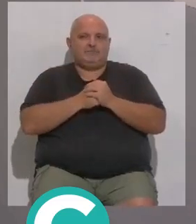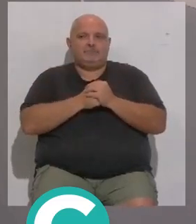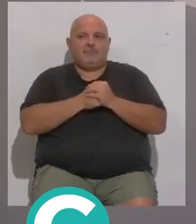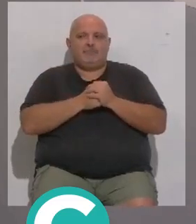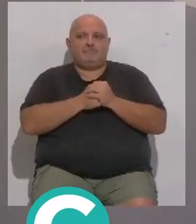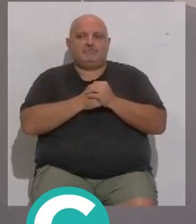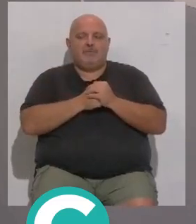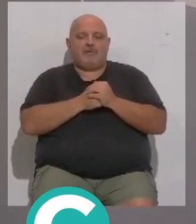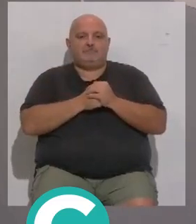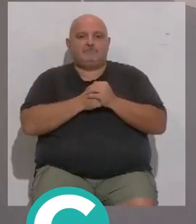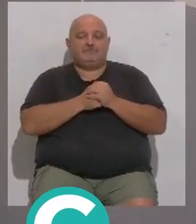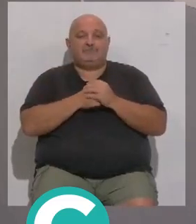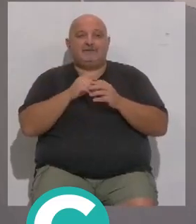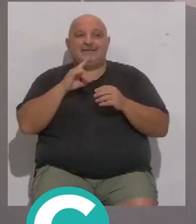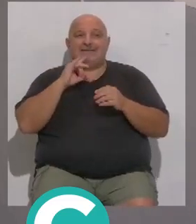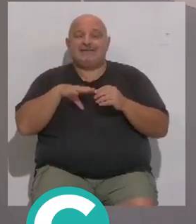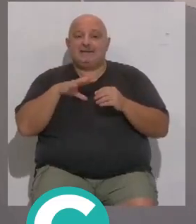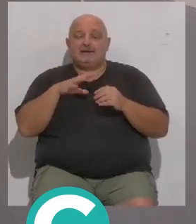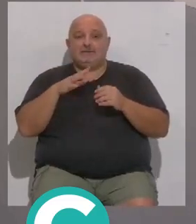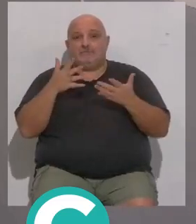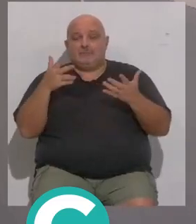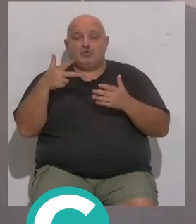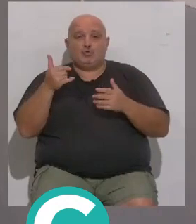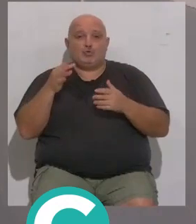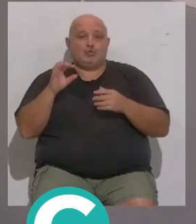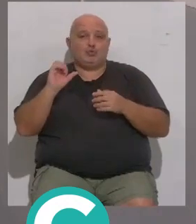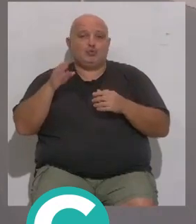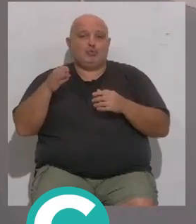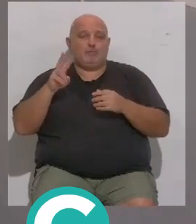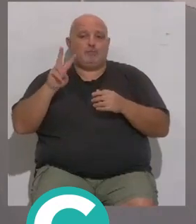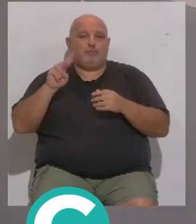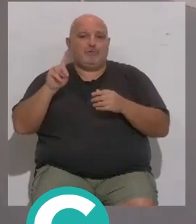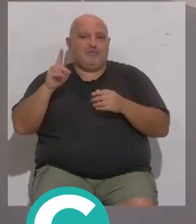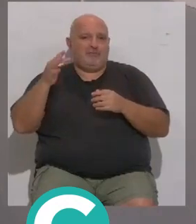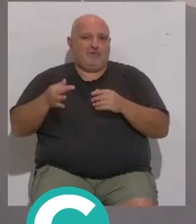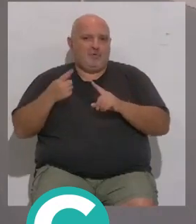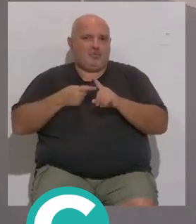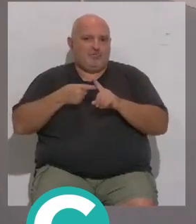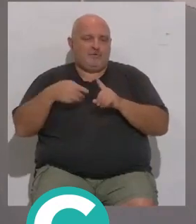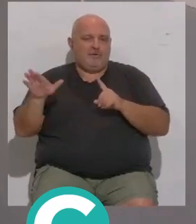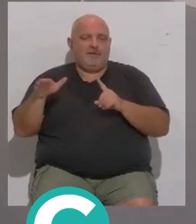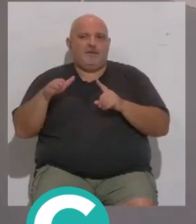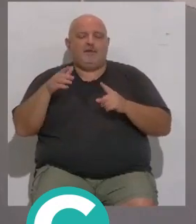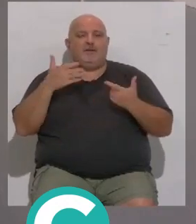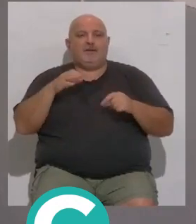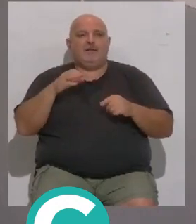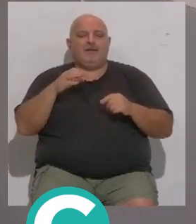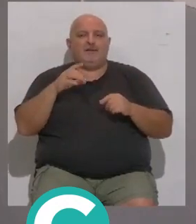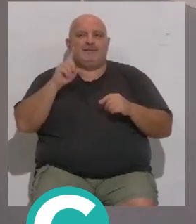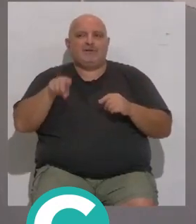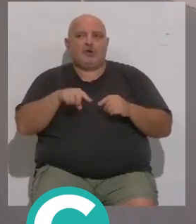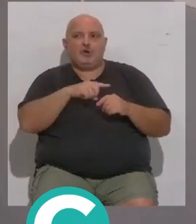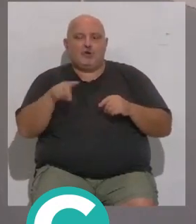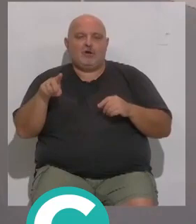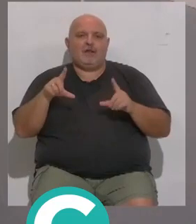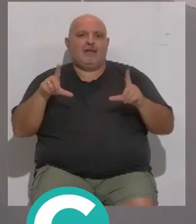australiana. Y el que se está jugando, bueno, Víctor Chu con la sub-21 ya es un fijo. Y el que se está jugando el ser o no ser, el estar